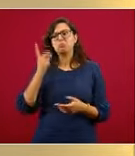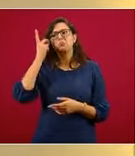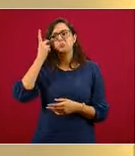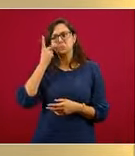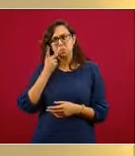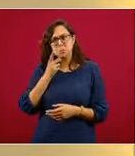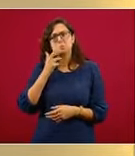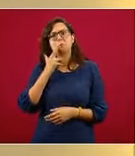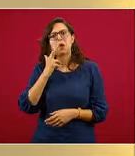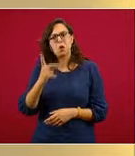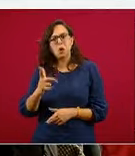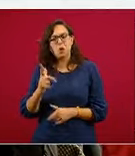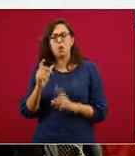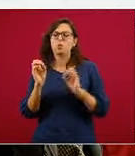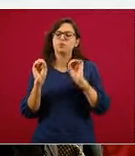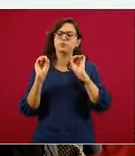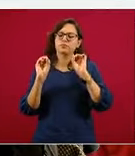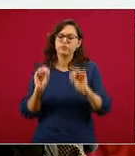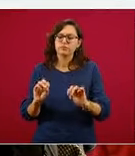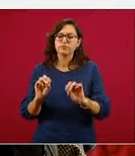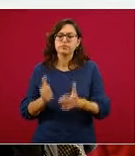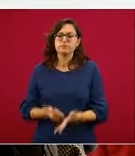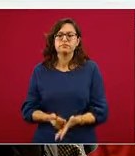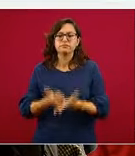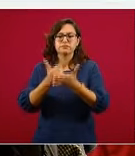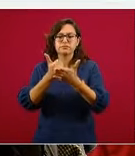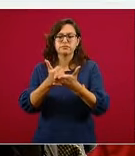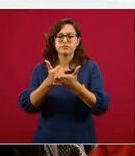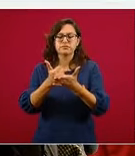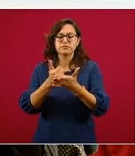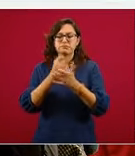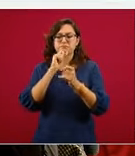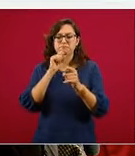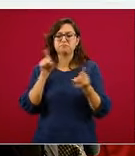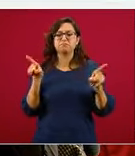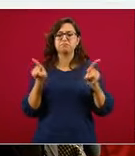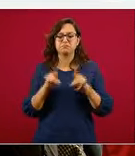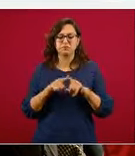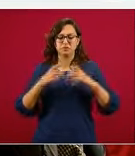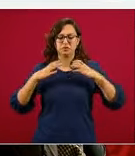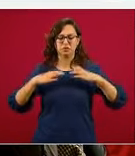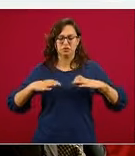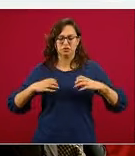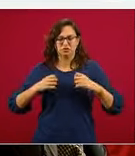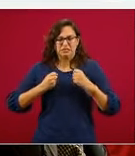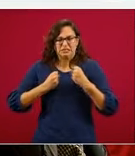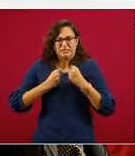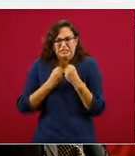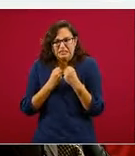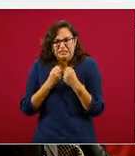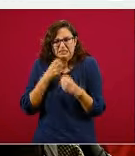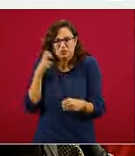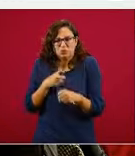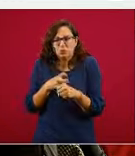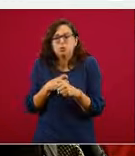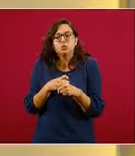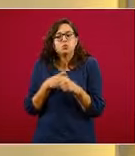sueño o pueden ayudar a generar el miorelajación, relajación muscular, que ocurre justamente cuando